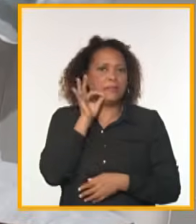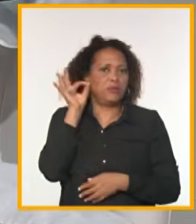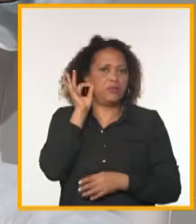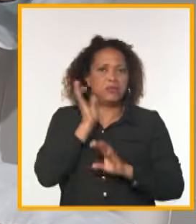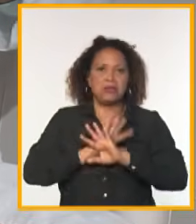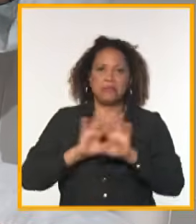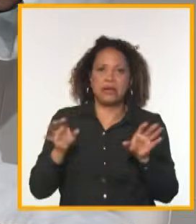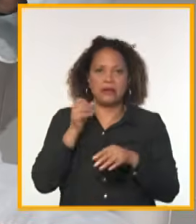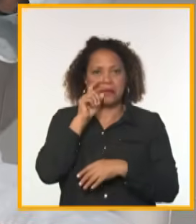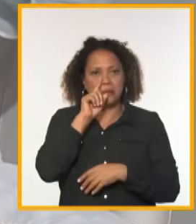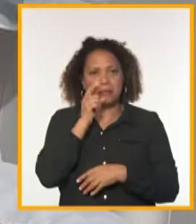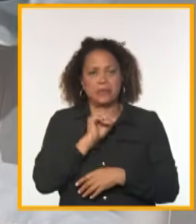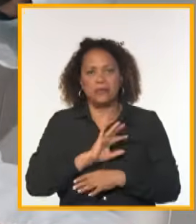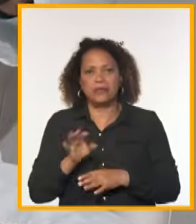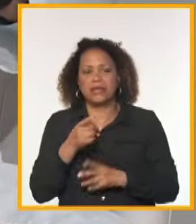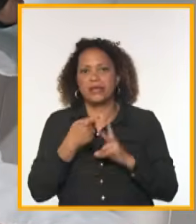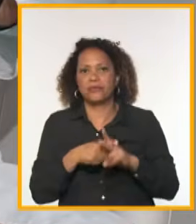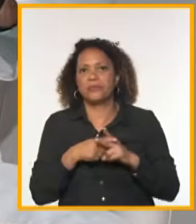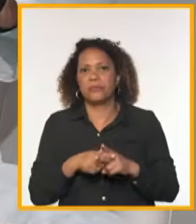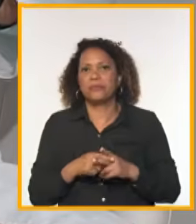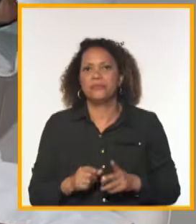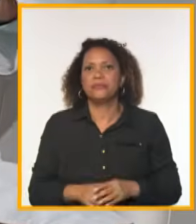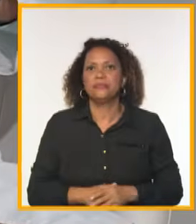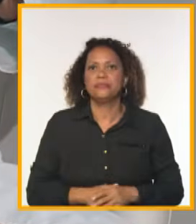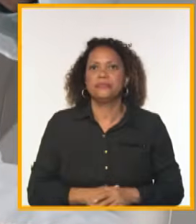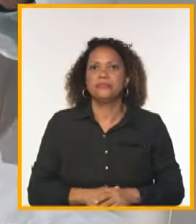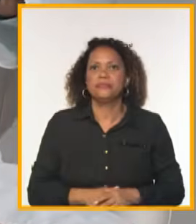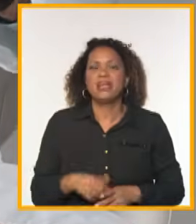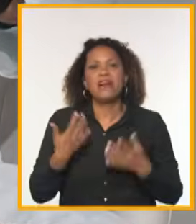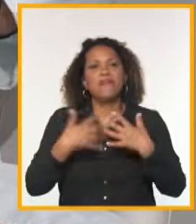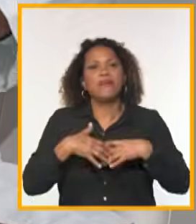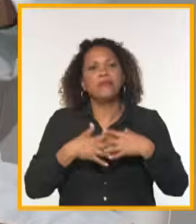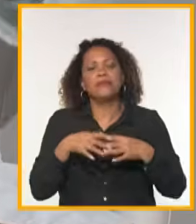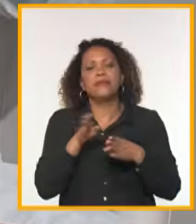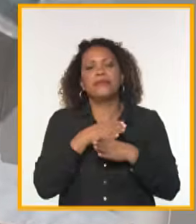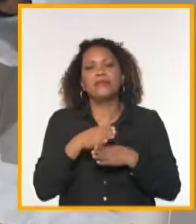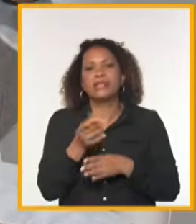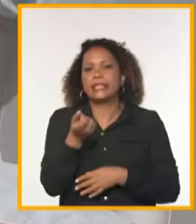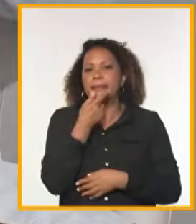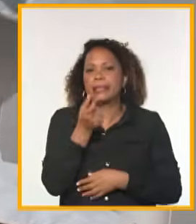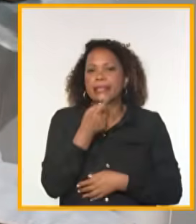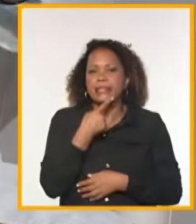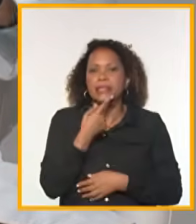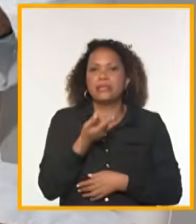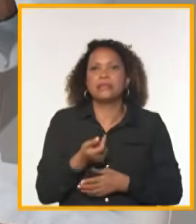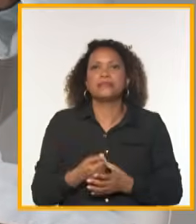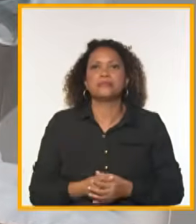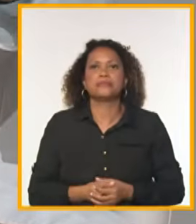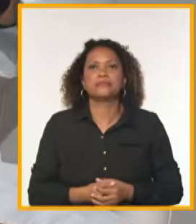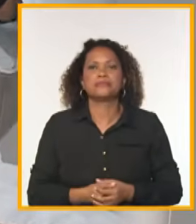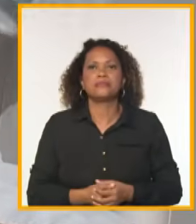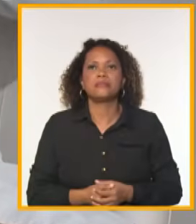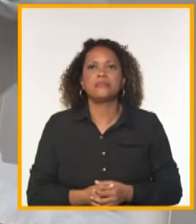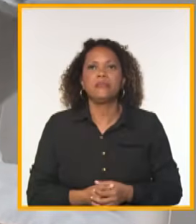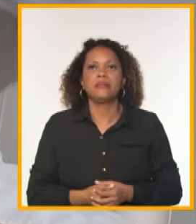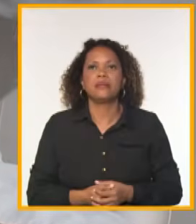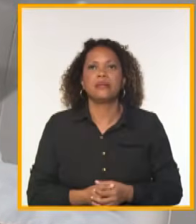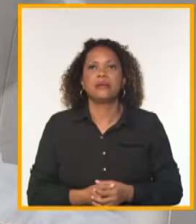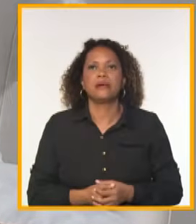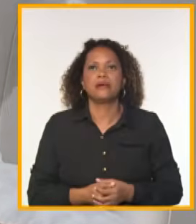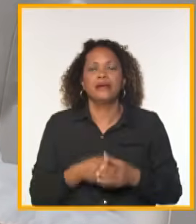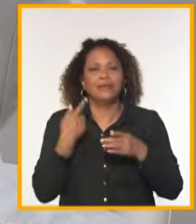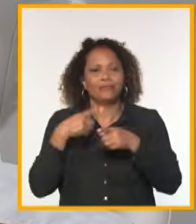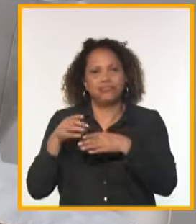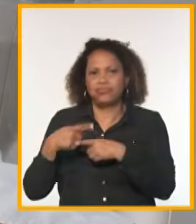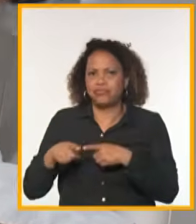fabricar aquí la nevirapina, fabricamos el AZT, o sea, la acidobudina, la lamivudina, en